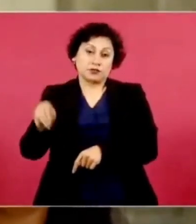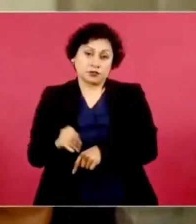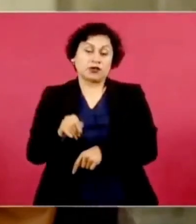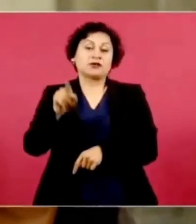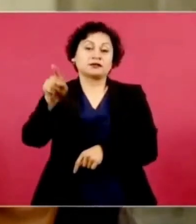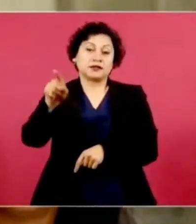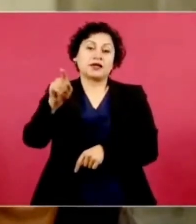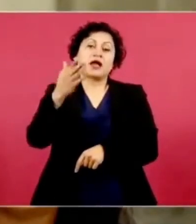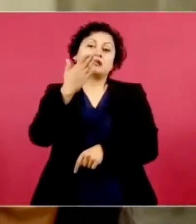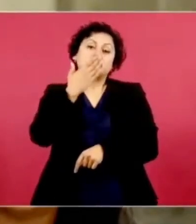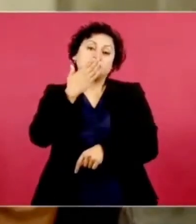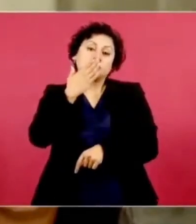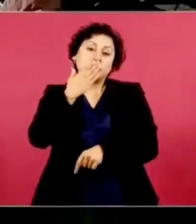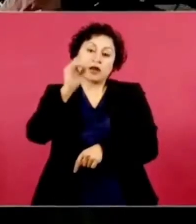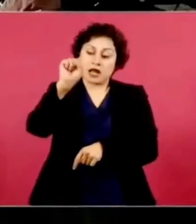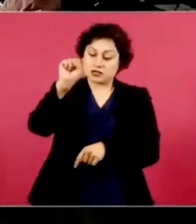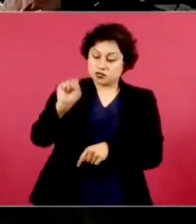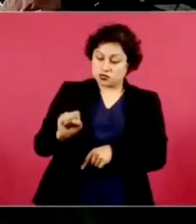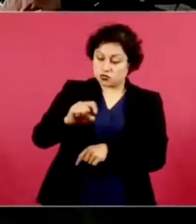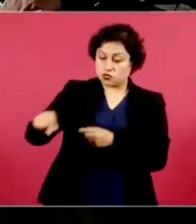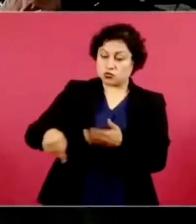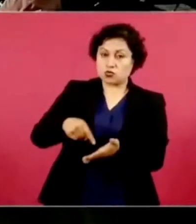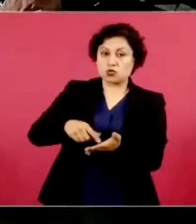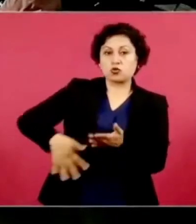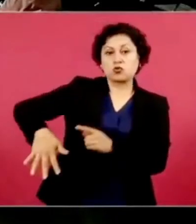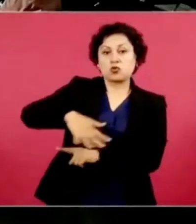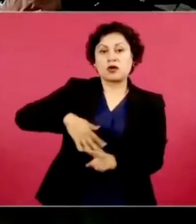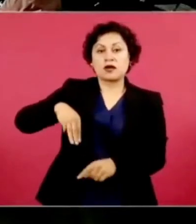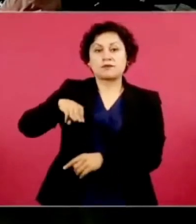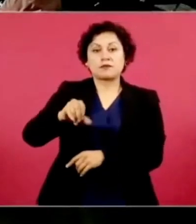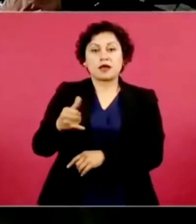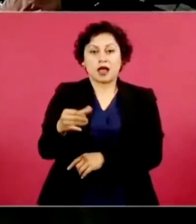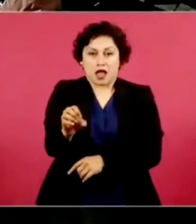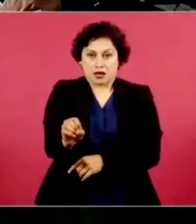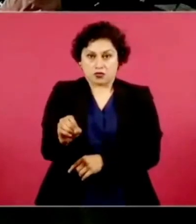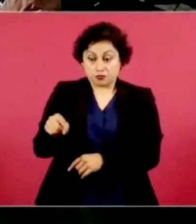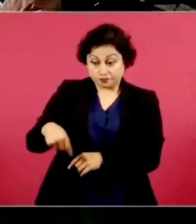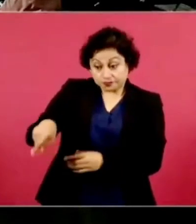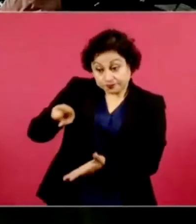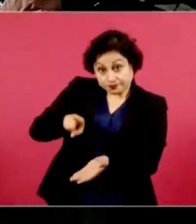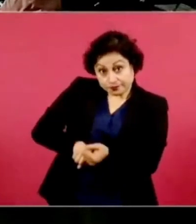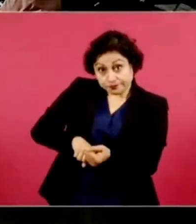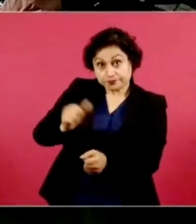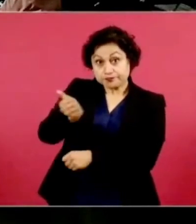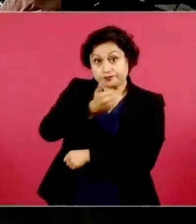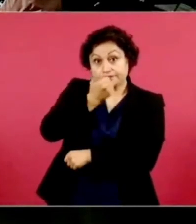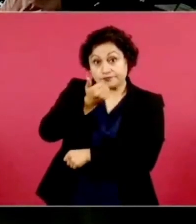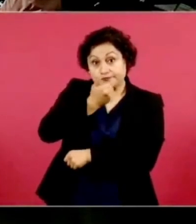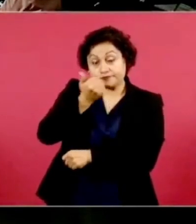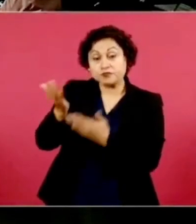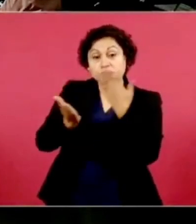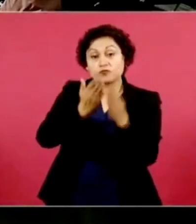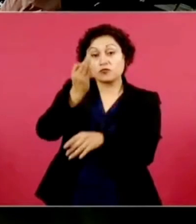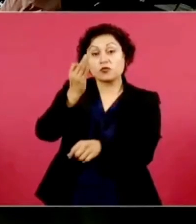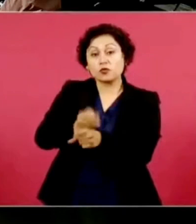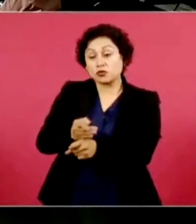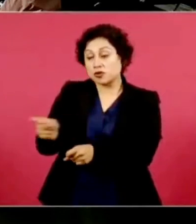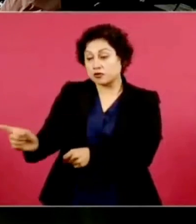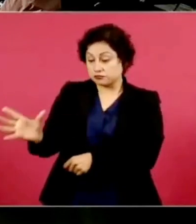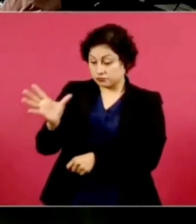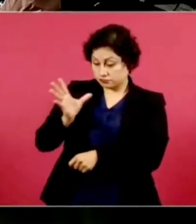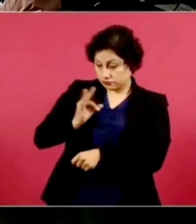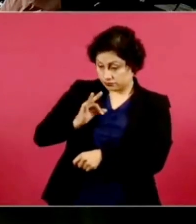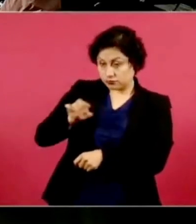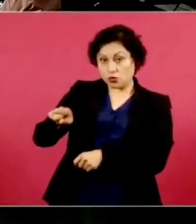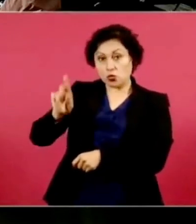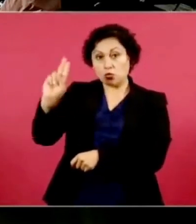Sonora, en la zona Mayo, nos informan que fueron dados de baja de la universidad. Y